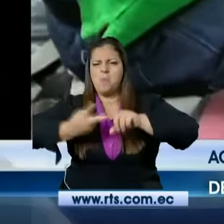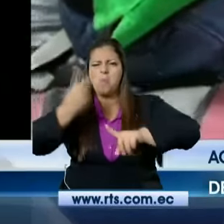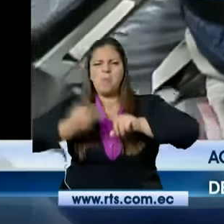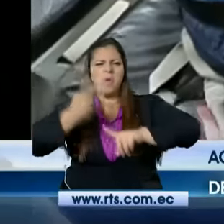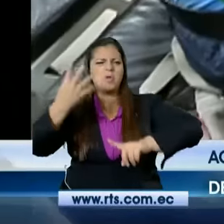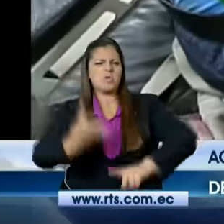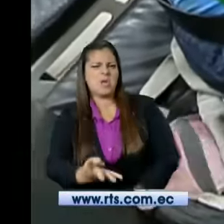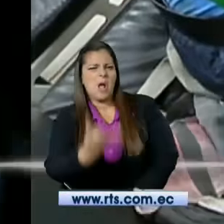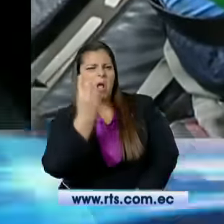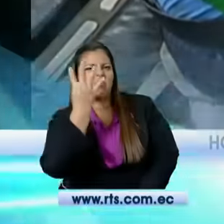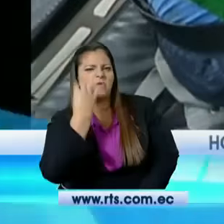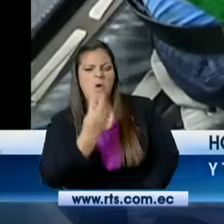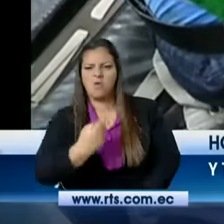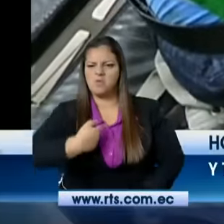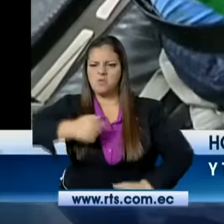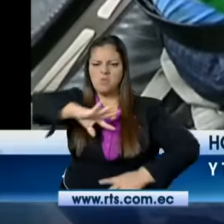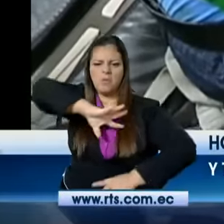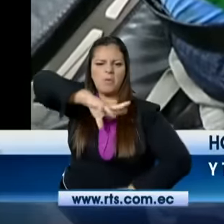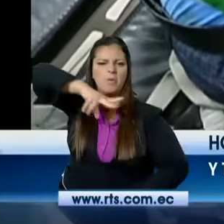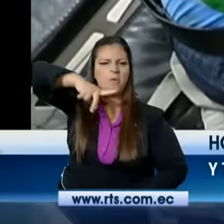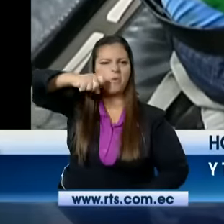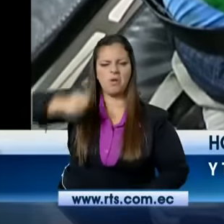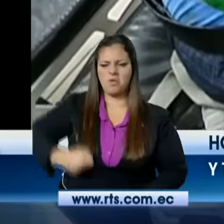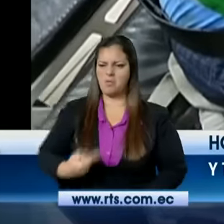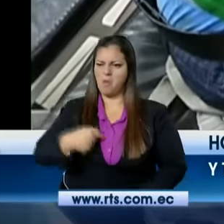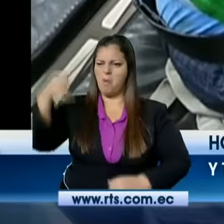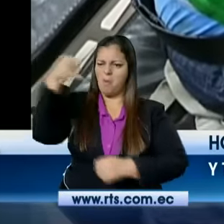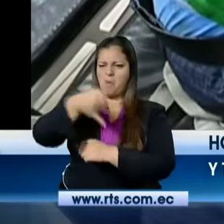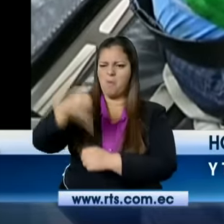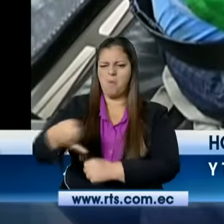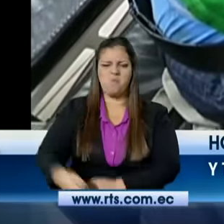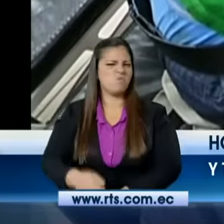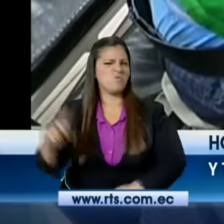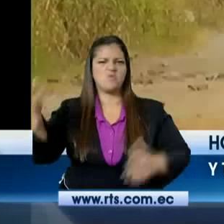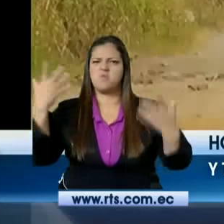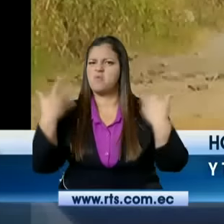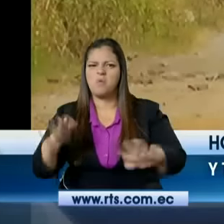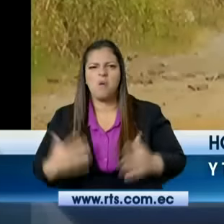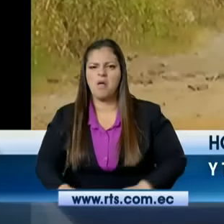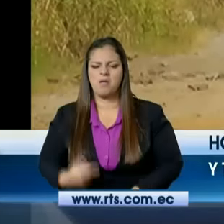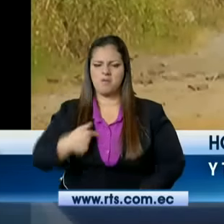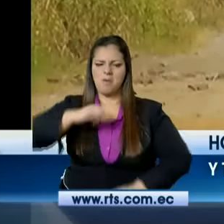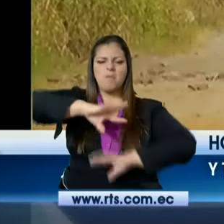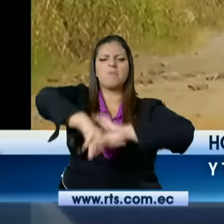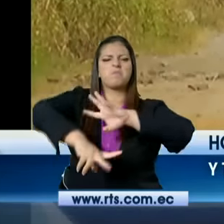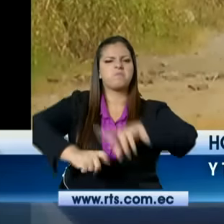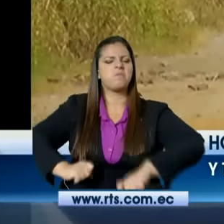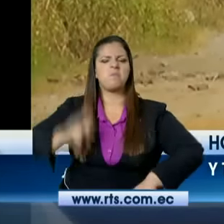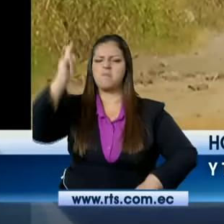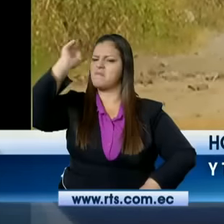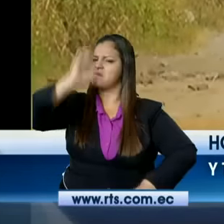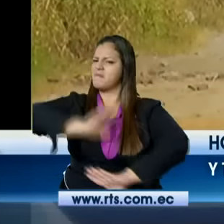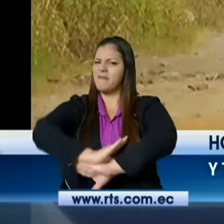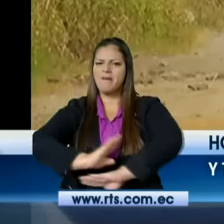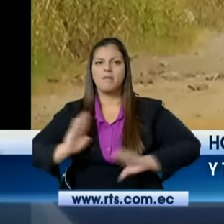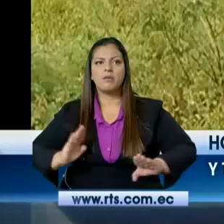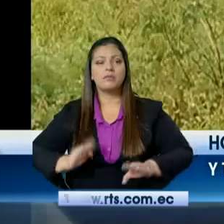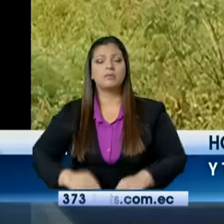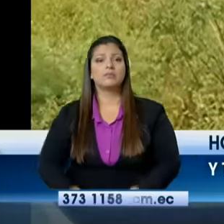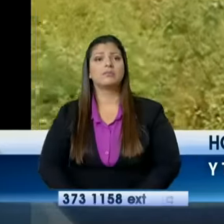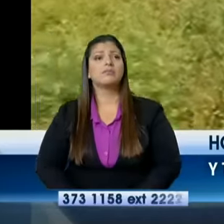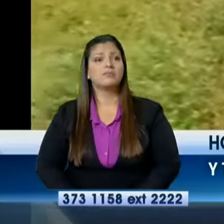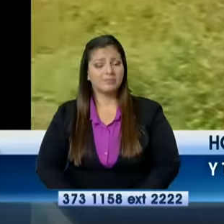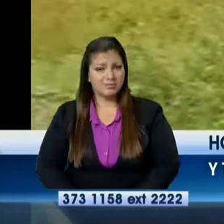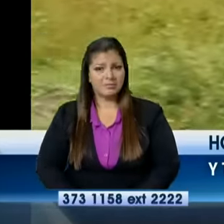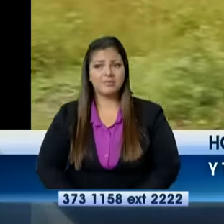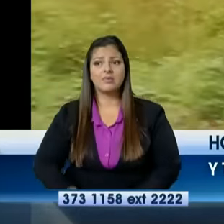ladrón. Yo soy bien ladrón. Yo no soy violador, yo soy el ladrón. Quienes viven cerca al terreno donde se produjo la violación